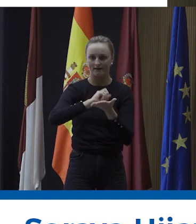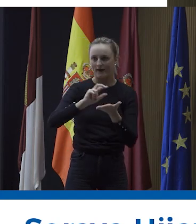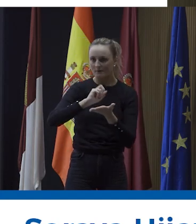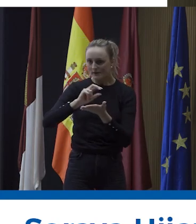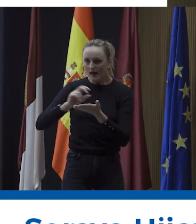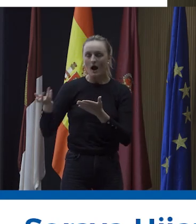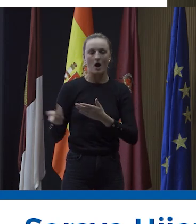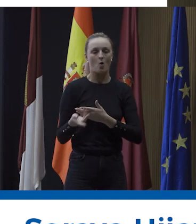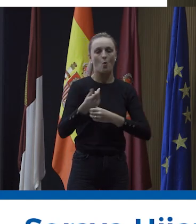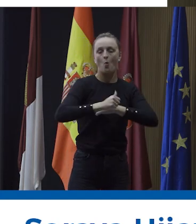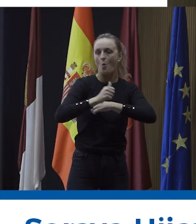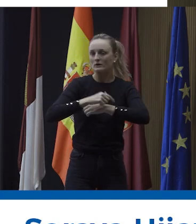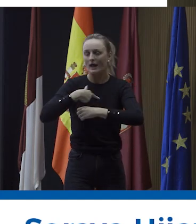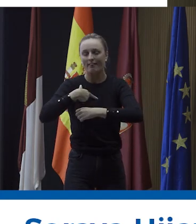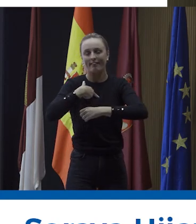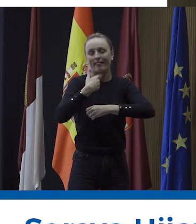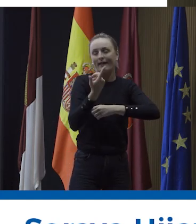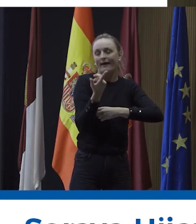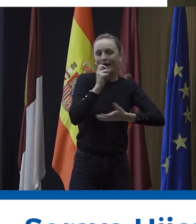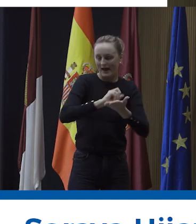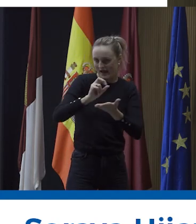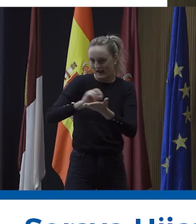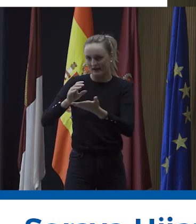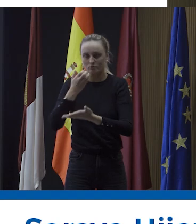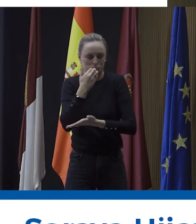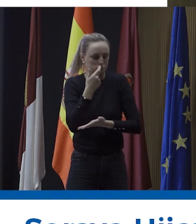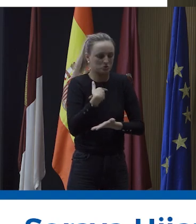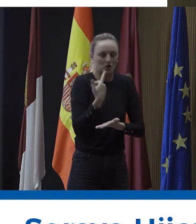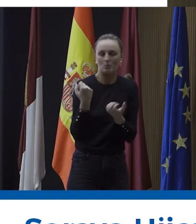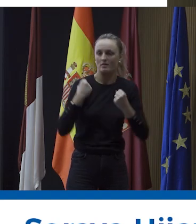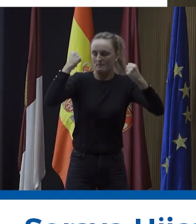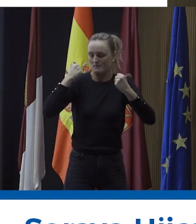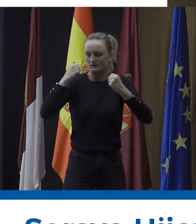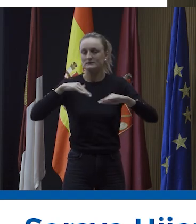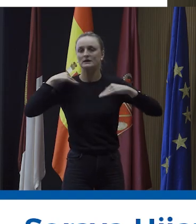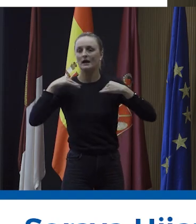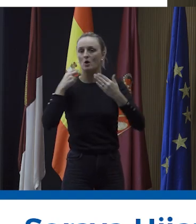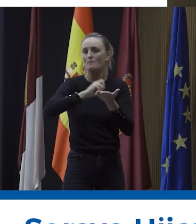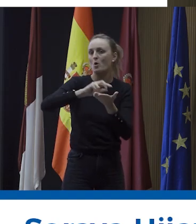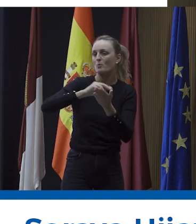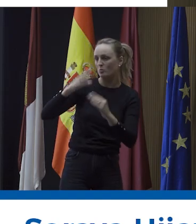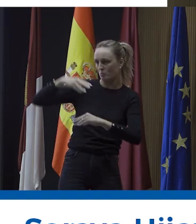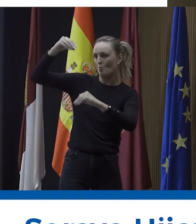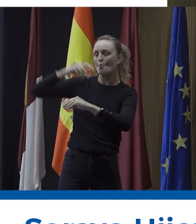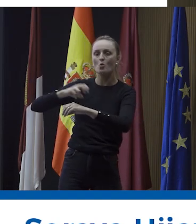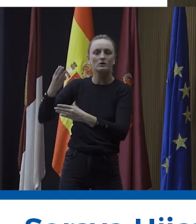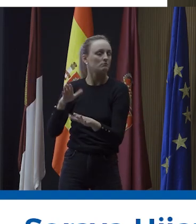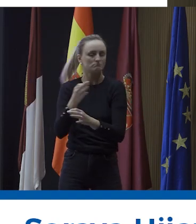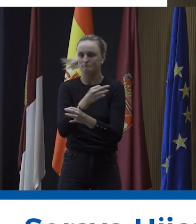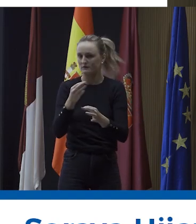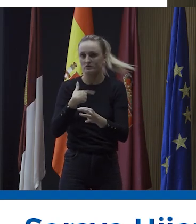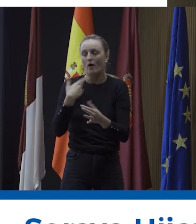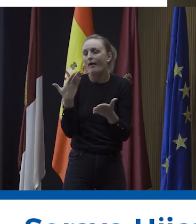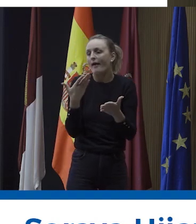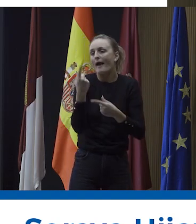hacer ejercicio, ¿vale? O si uno está bien y puede hacer trekking y ir a pasear por el monte, pues estupendo, cada uno dentro de sus